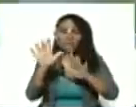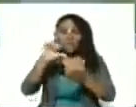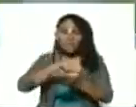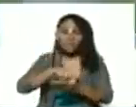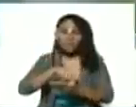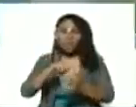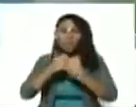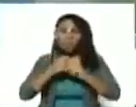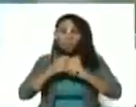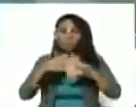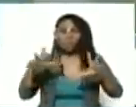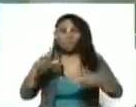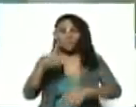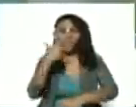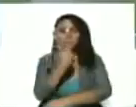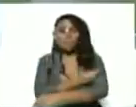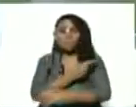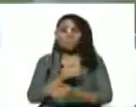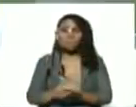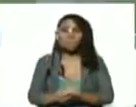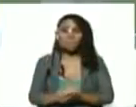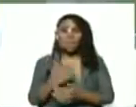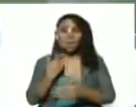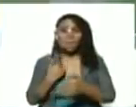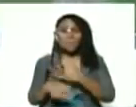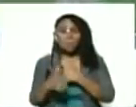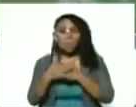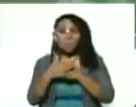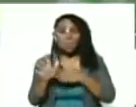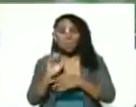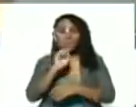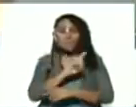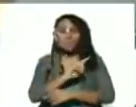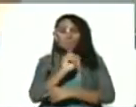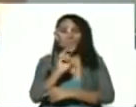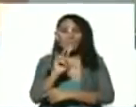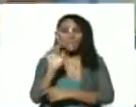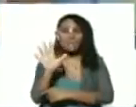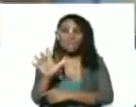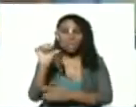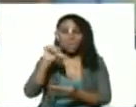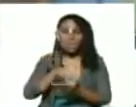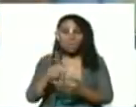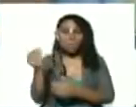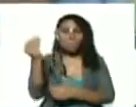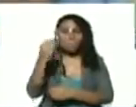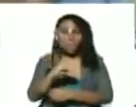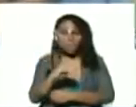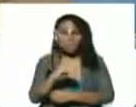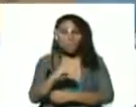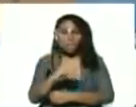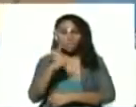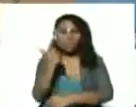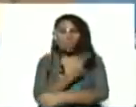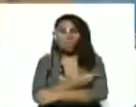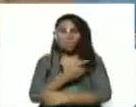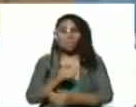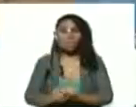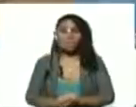vacunación. Vamos para la apertura de 125 centros más de